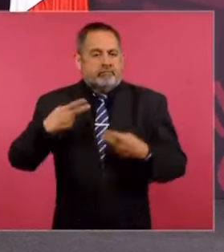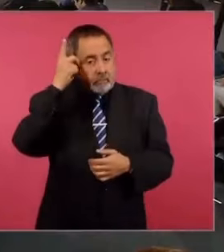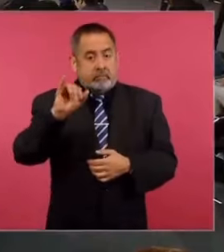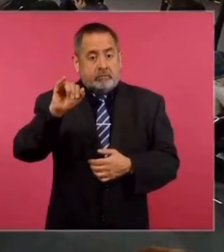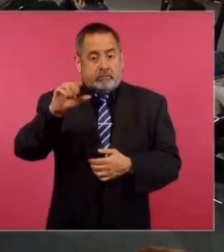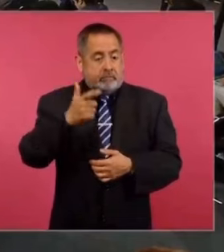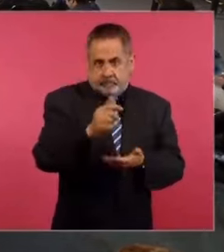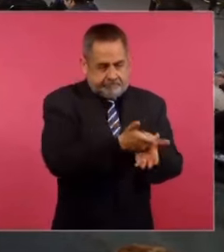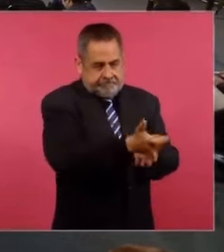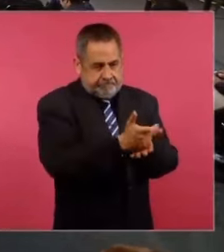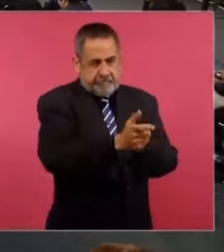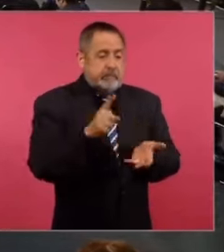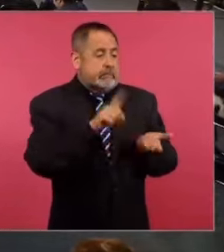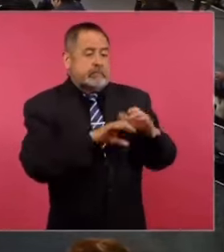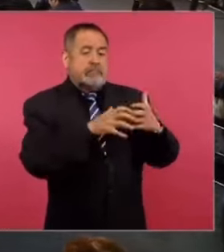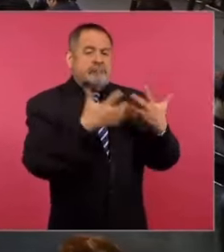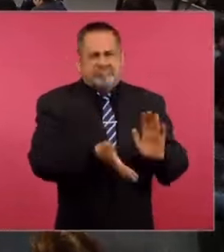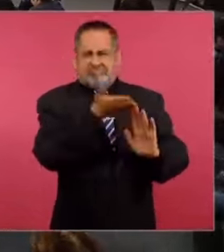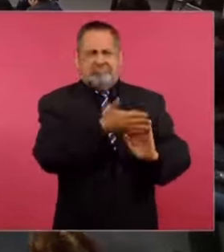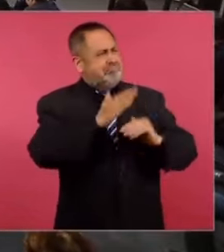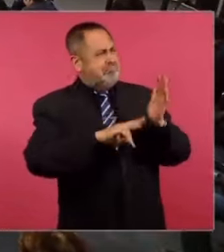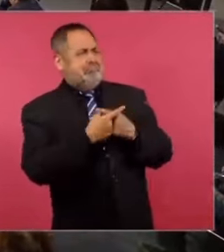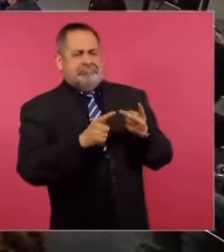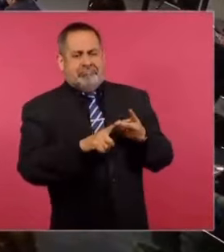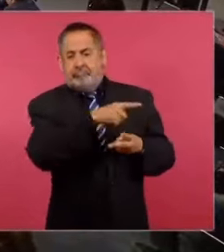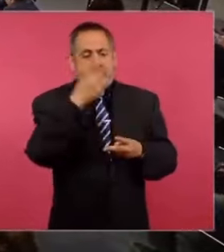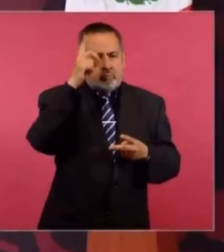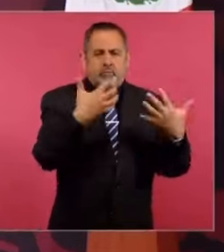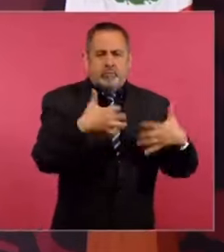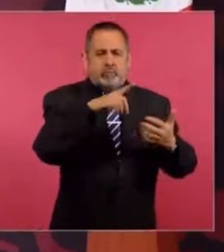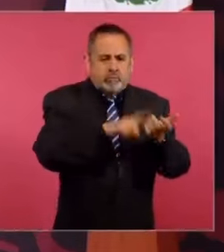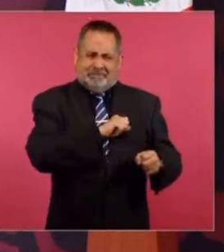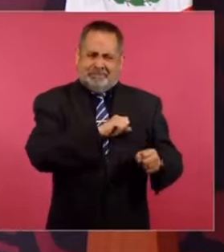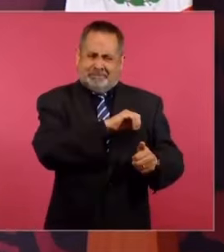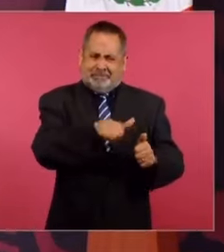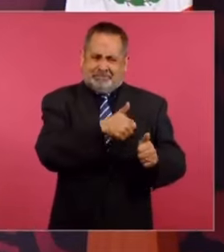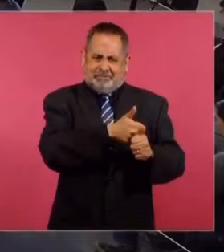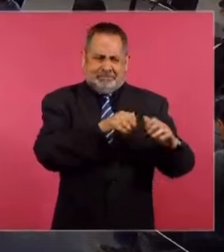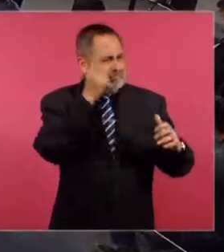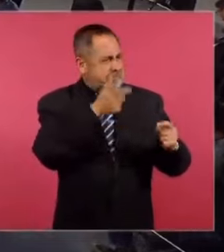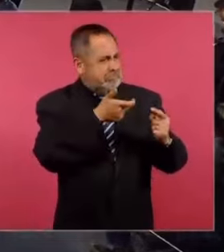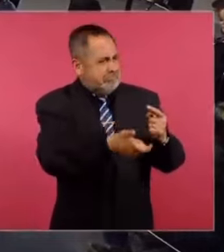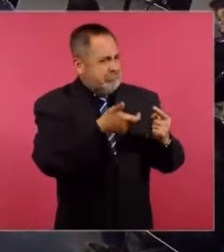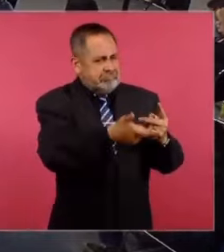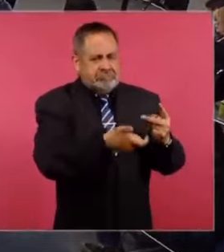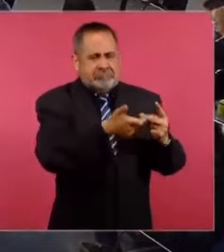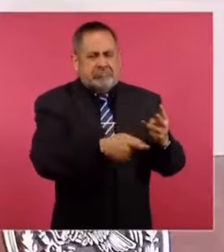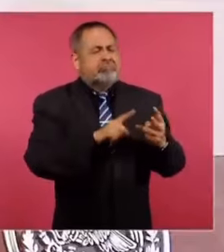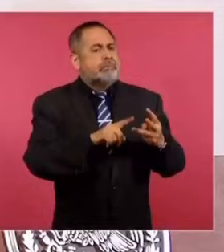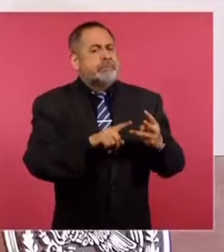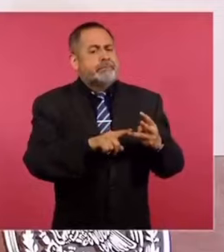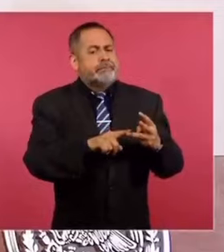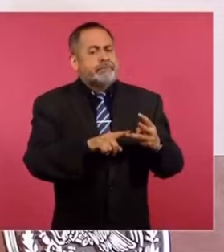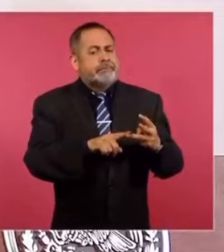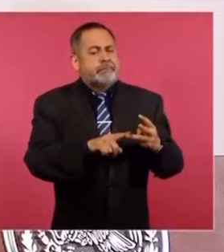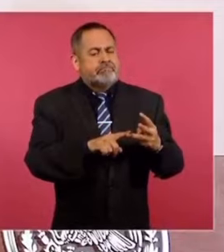imagen, son empresarios de la construcción, son empresarios de la salud, empresarios